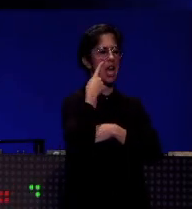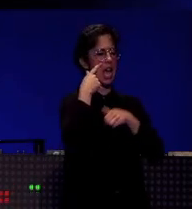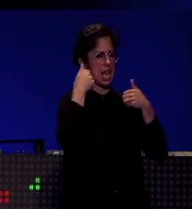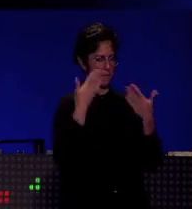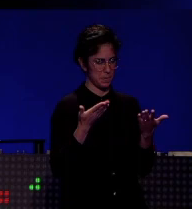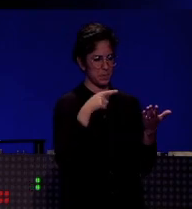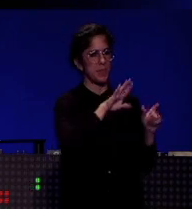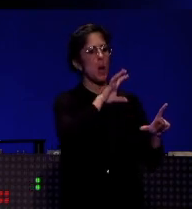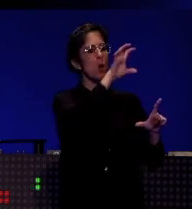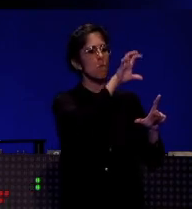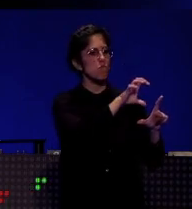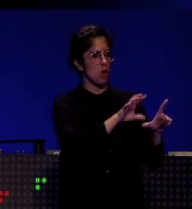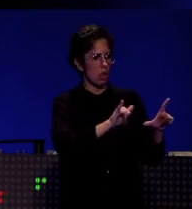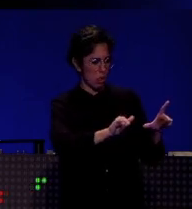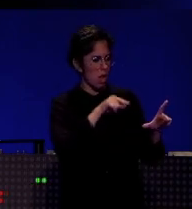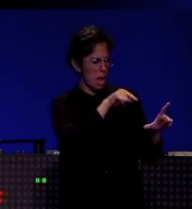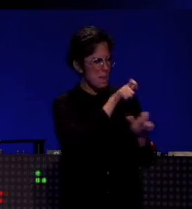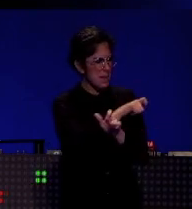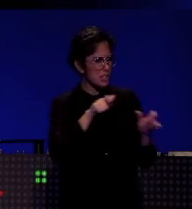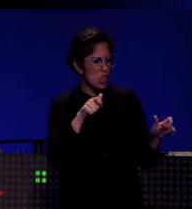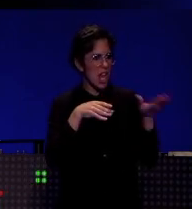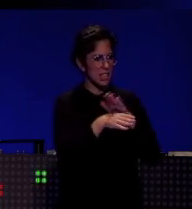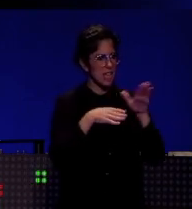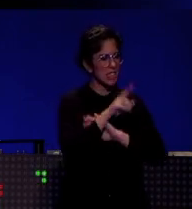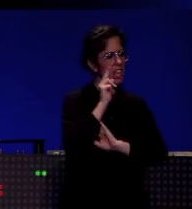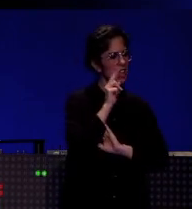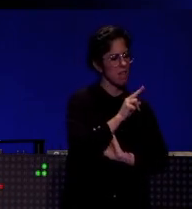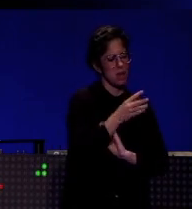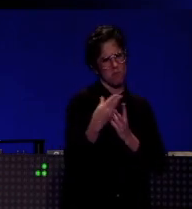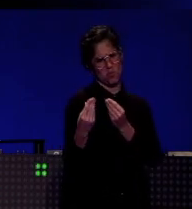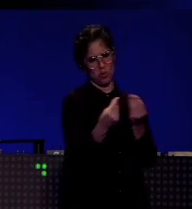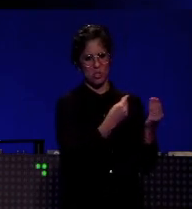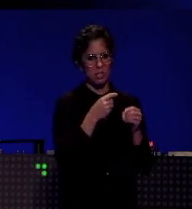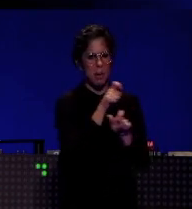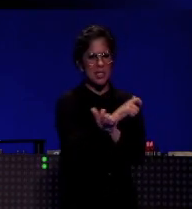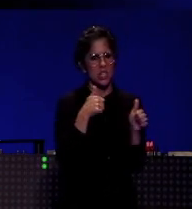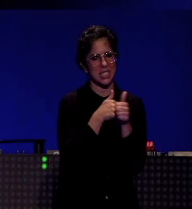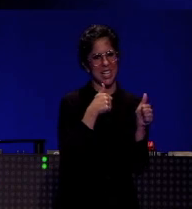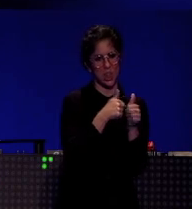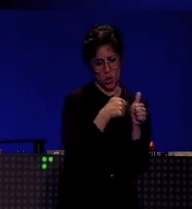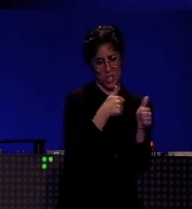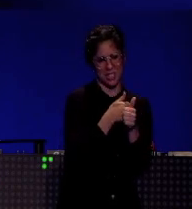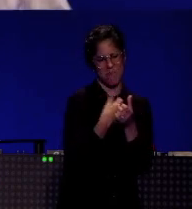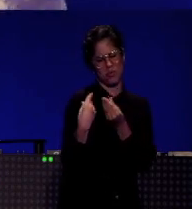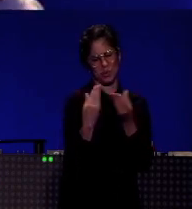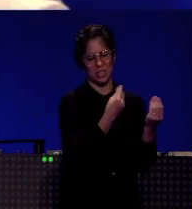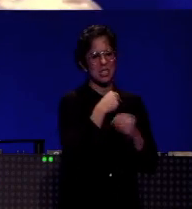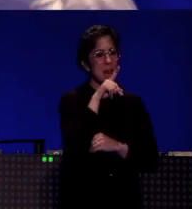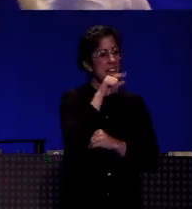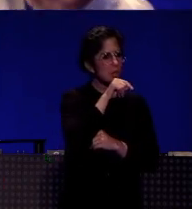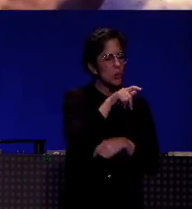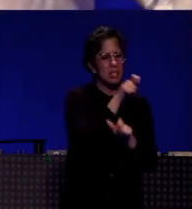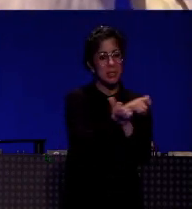portal con muchísimas visitas que sigue muchísima gente en twitter estás creciendo continuamente